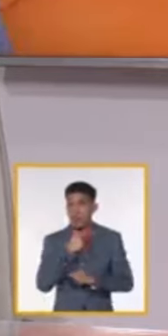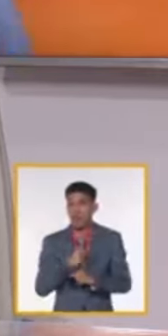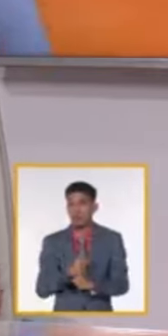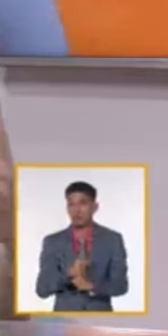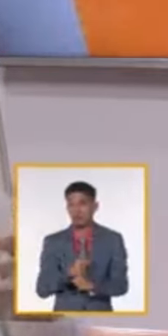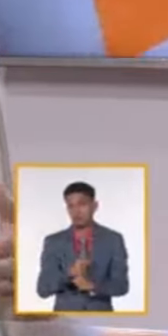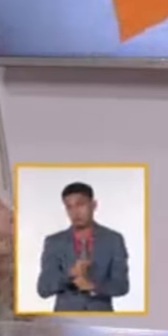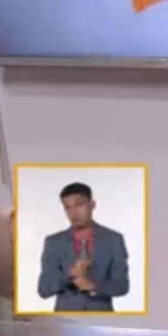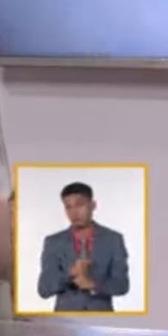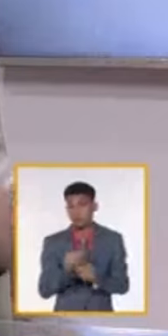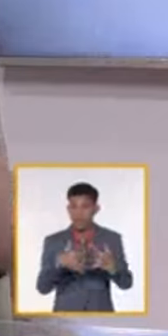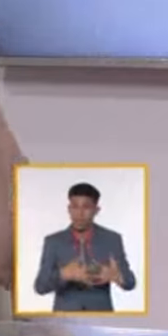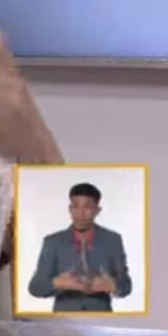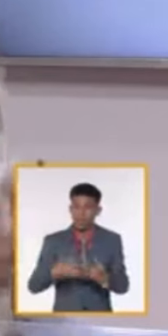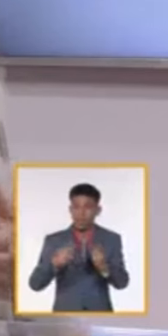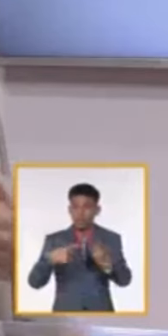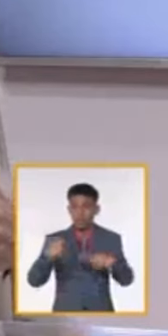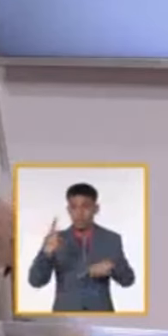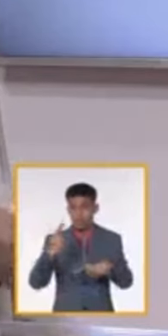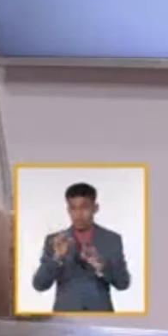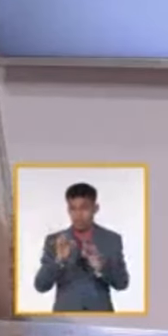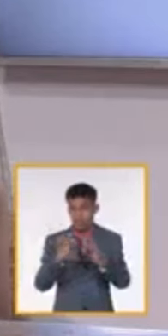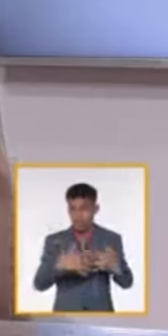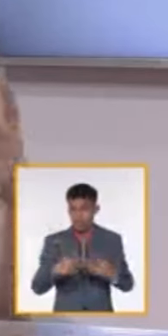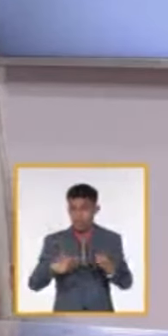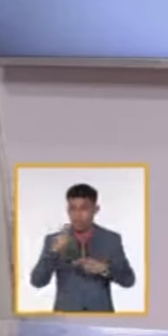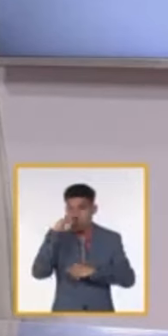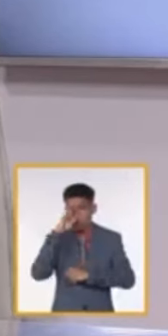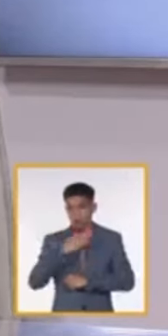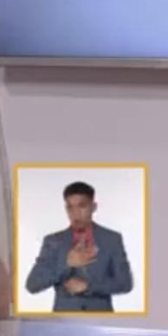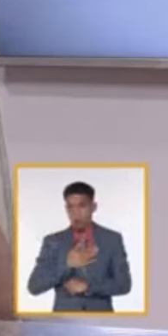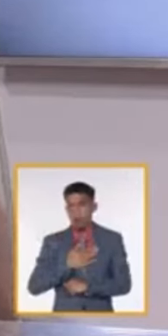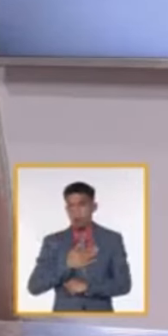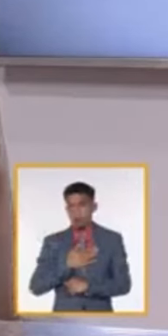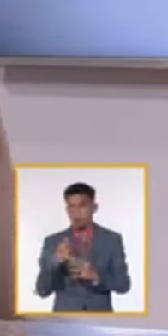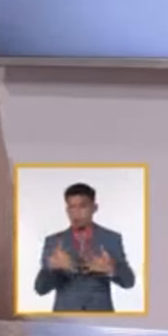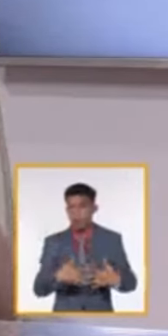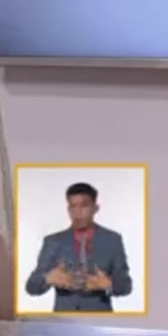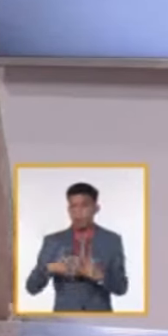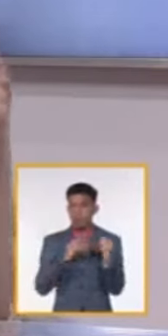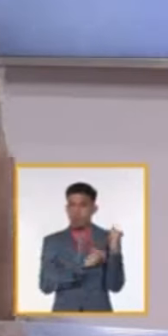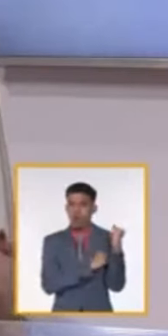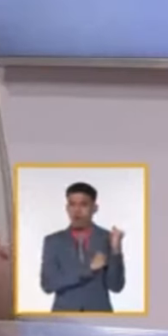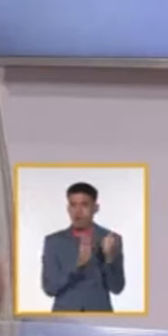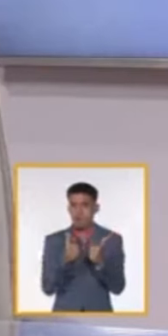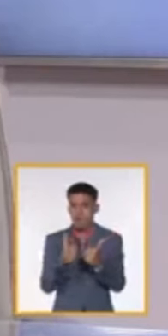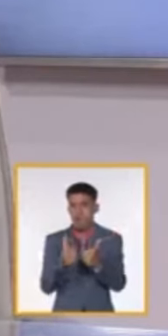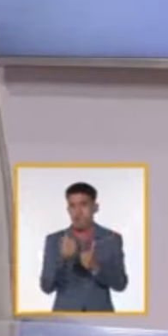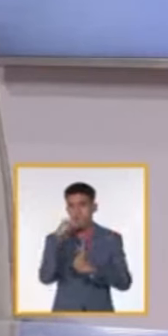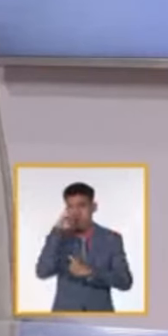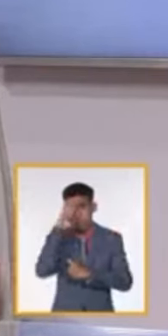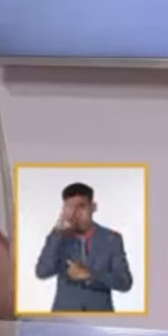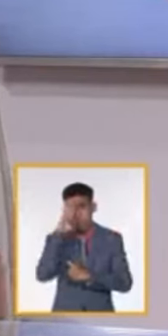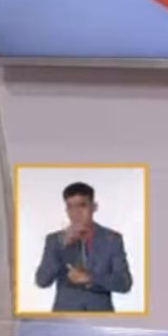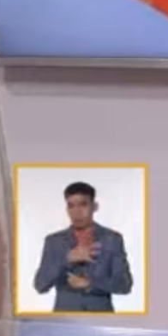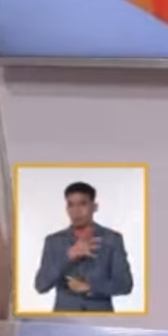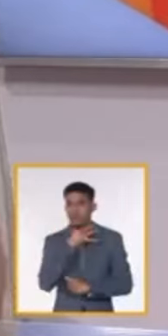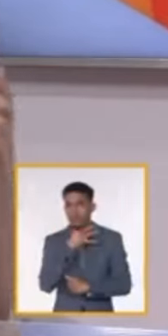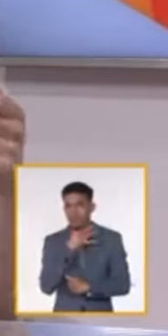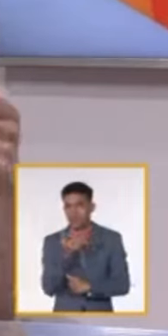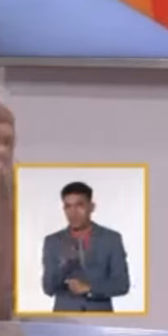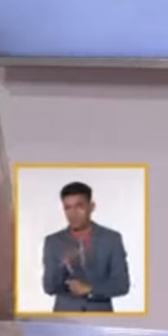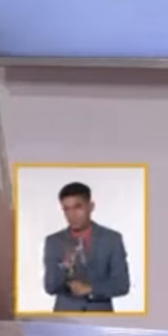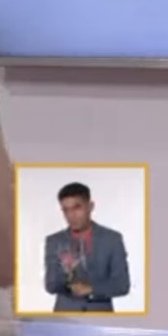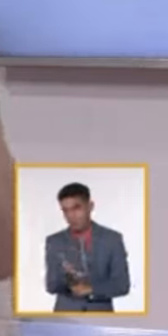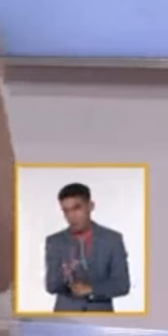representa el pueblo palestino por más de 70 años y es algo que tenemos que